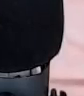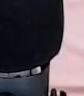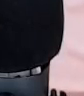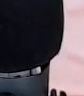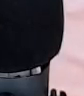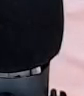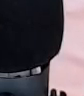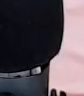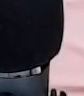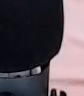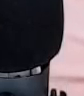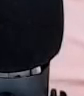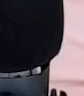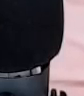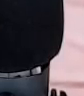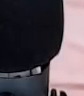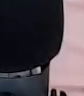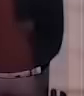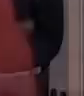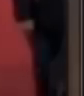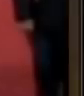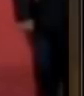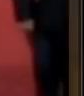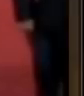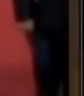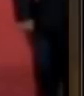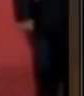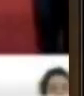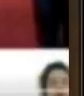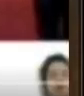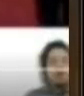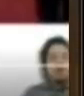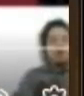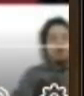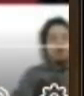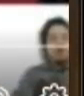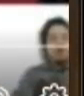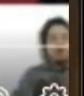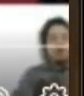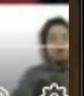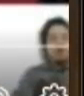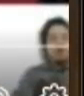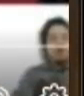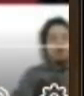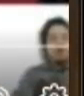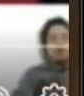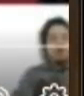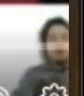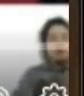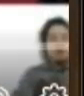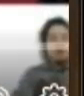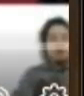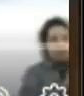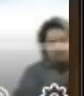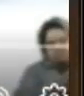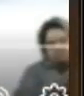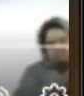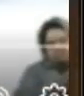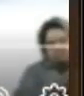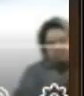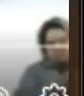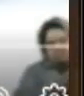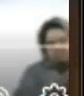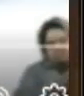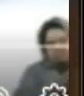en contra de la reforma eléctrica por su parte claudia sheinbaum dice y vamos a darle avance no podemos